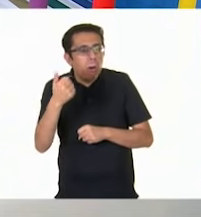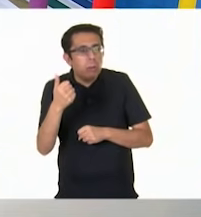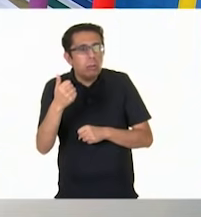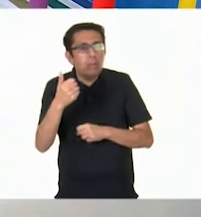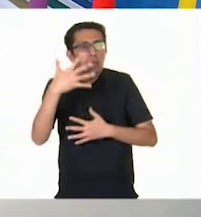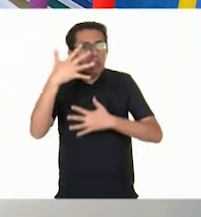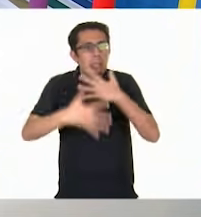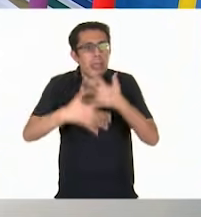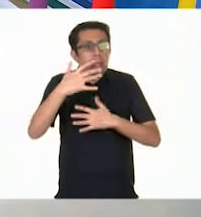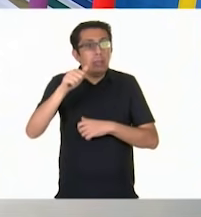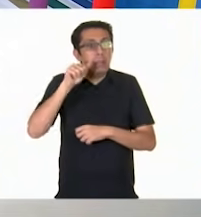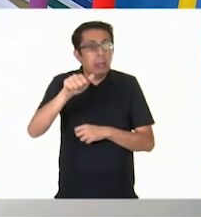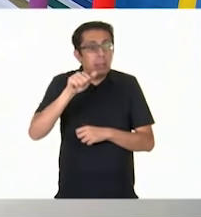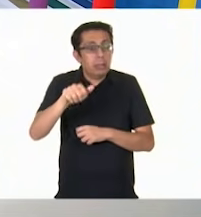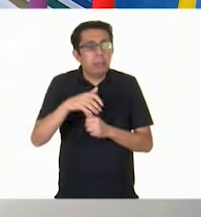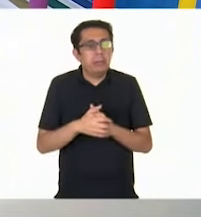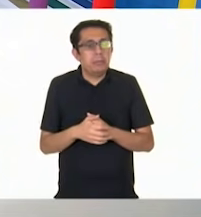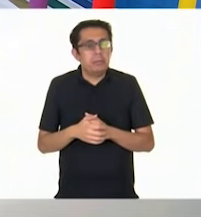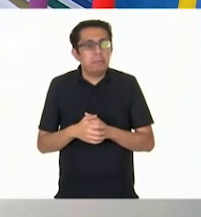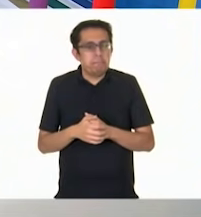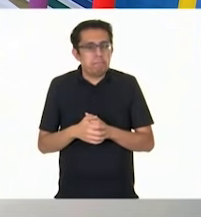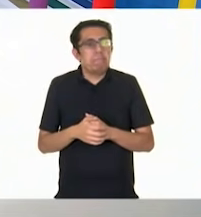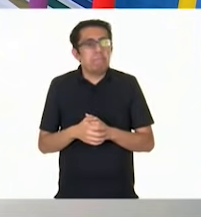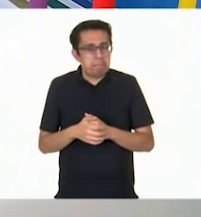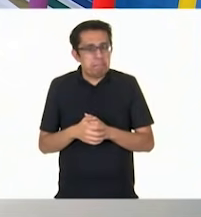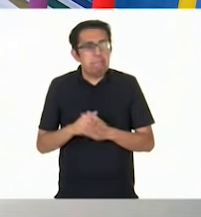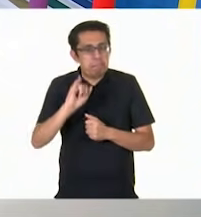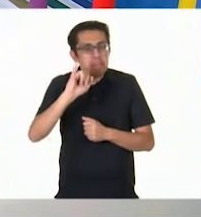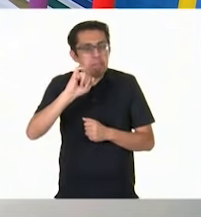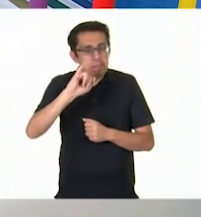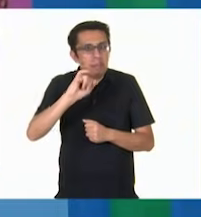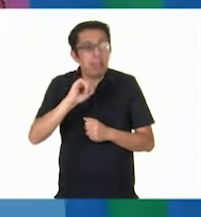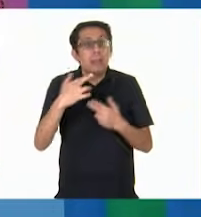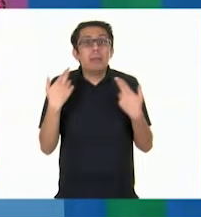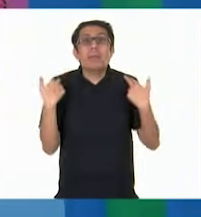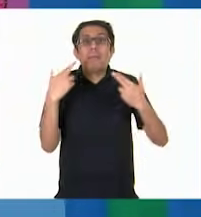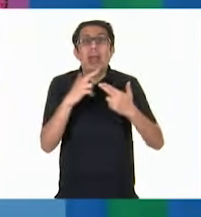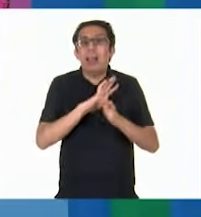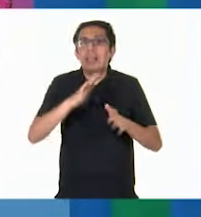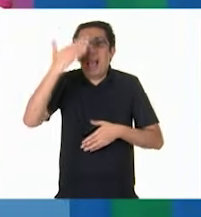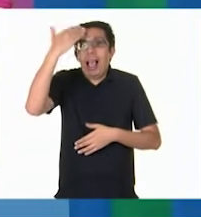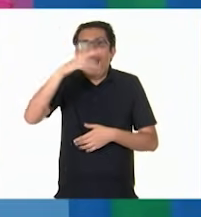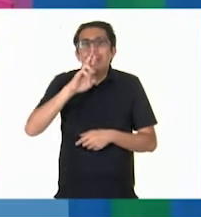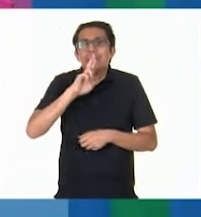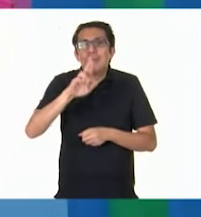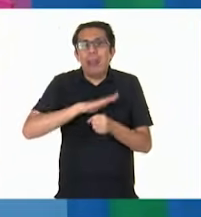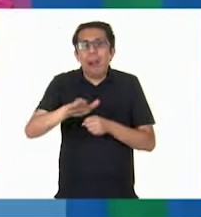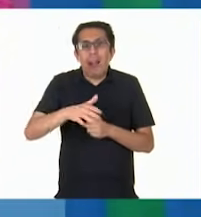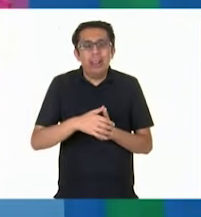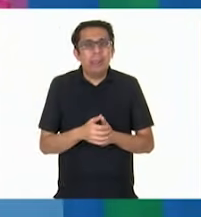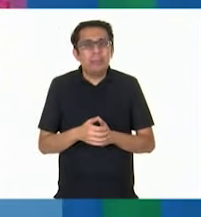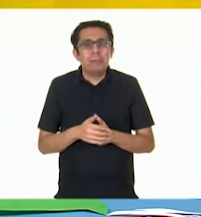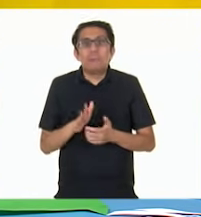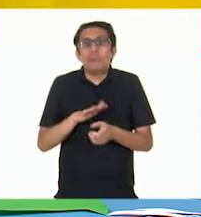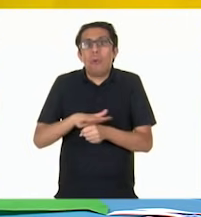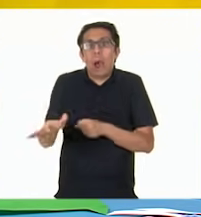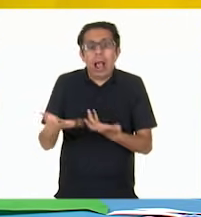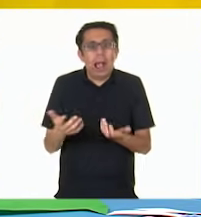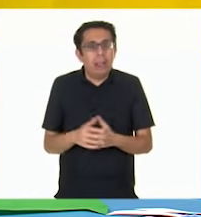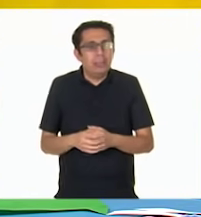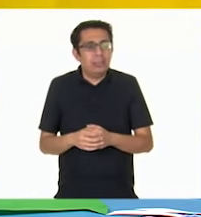15 y 16. Ajá. Sí. Maestro, creo que ya tenemos la respuesta. ¿Cuál es?